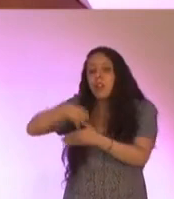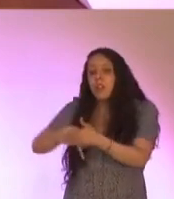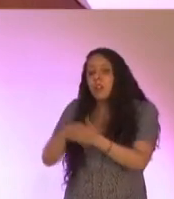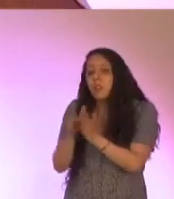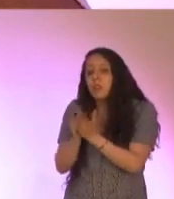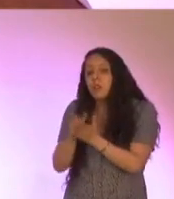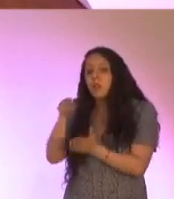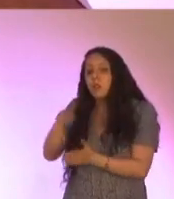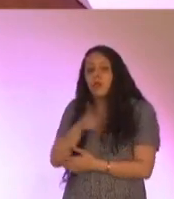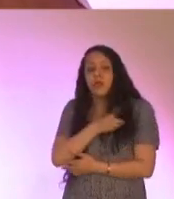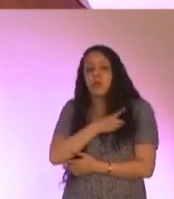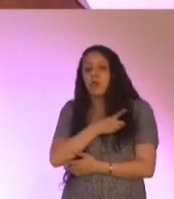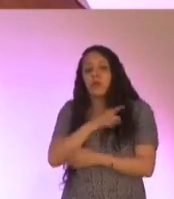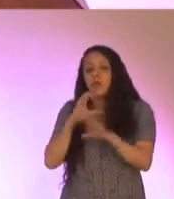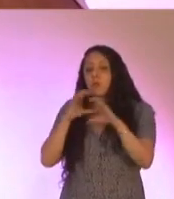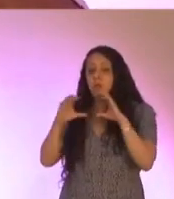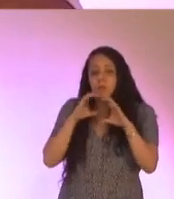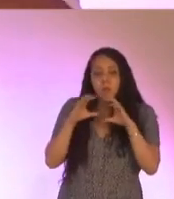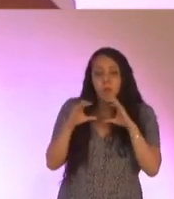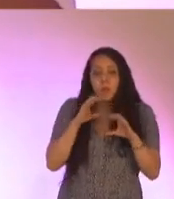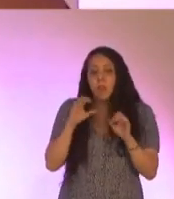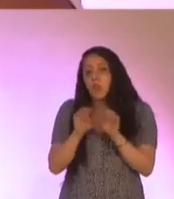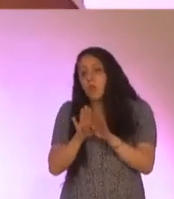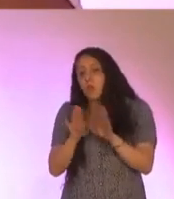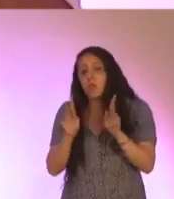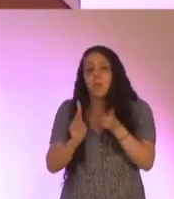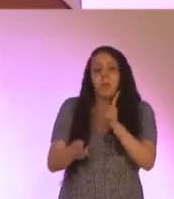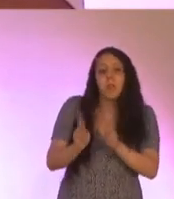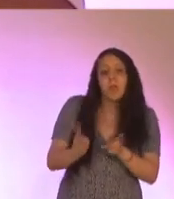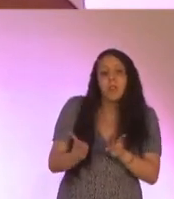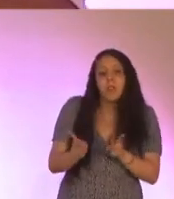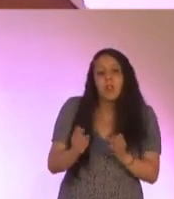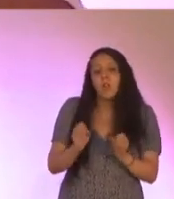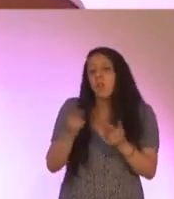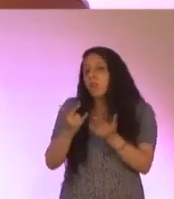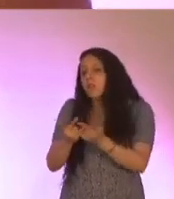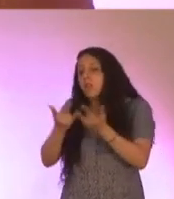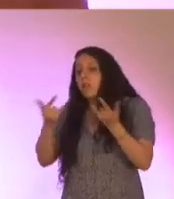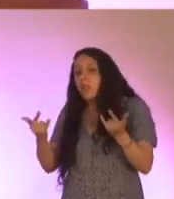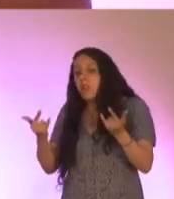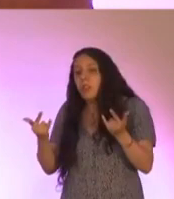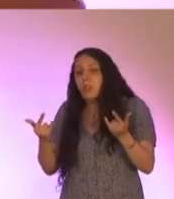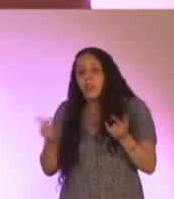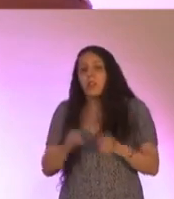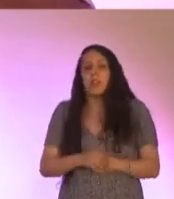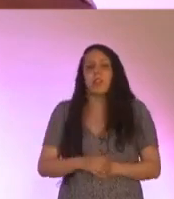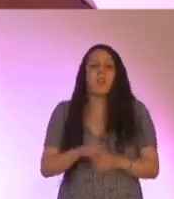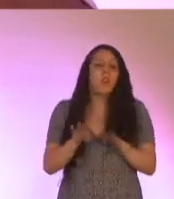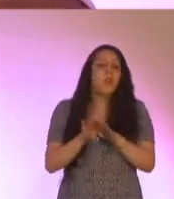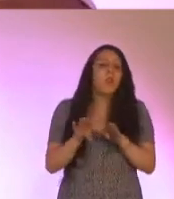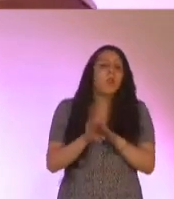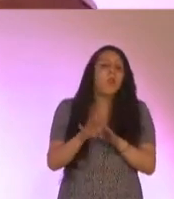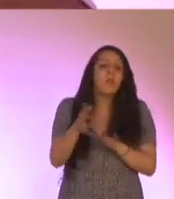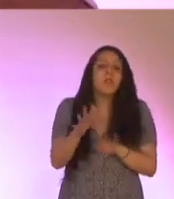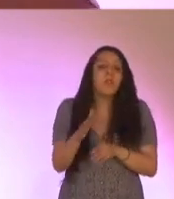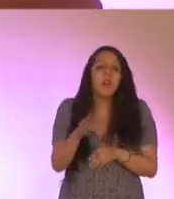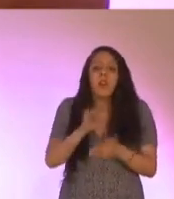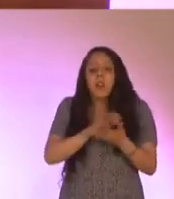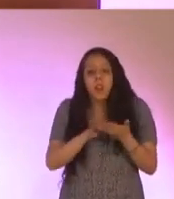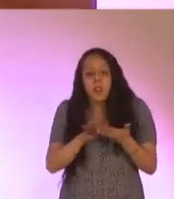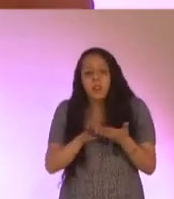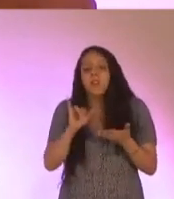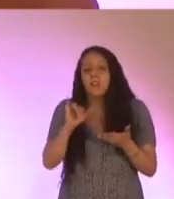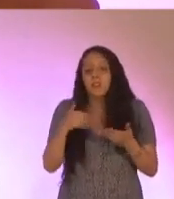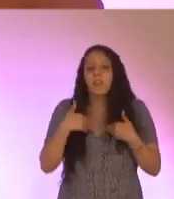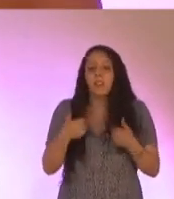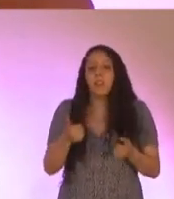platicar del género distópico de literatura especulativa de cómo se lee y cómo se interpreta este género que muchas